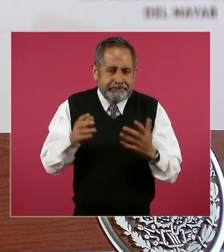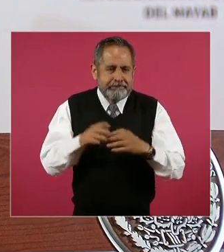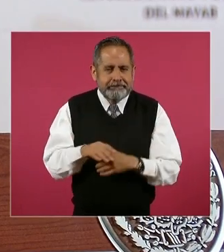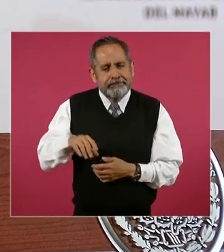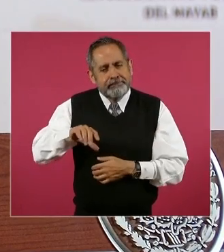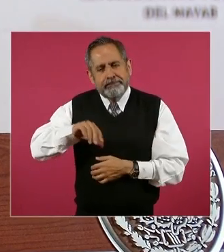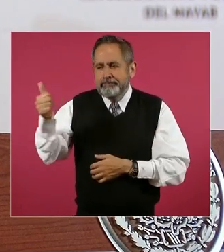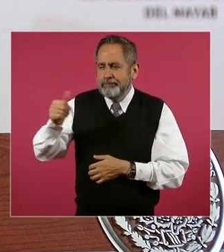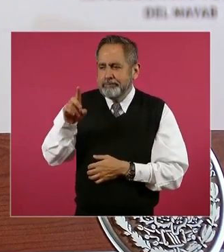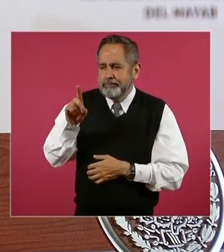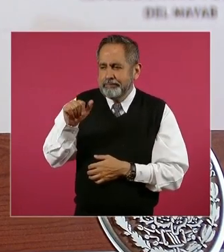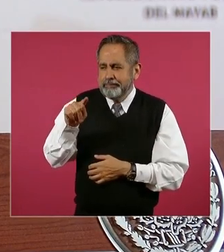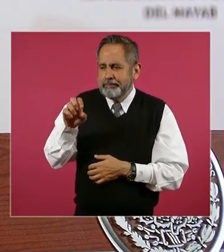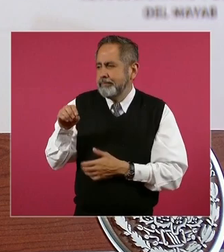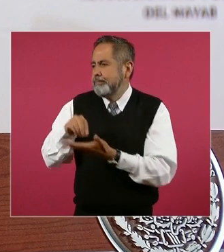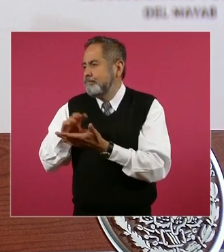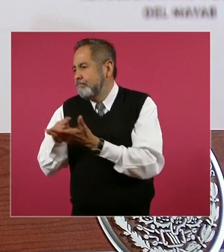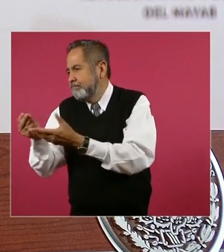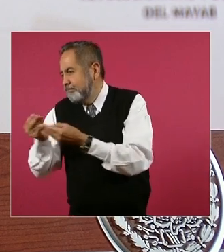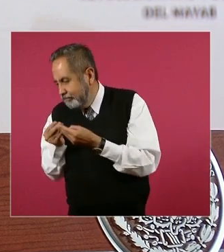tengo otros datos